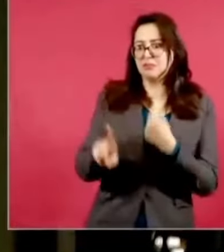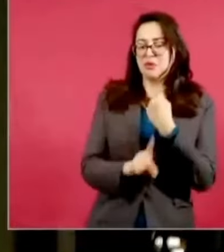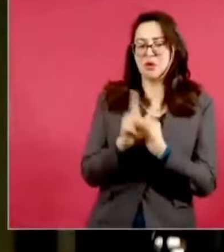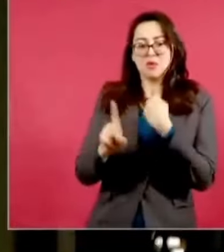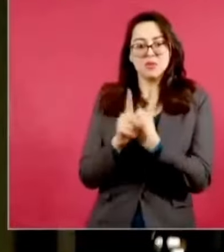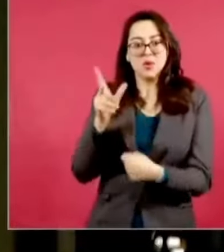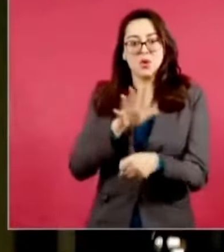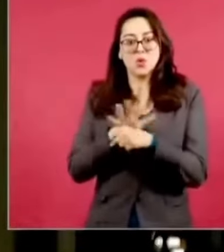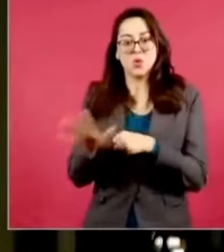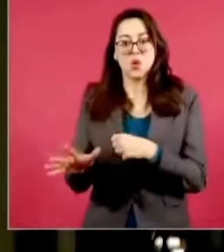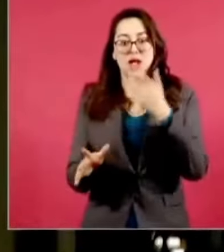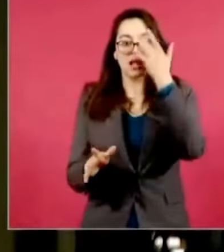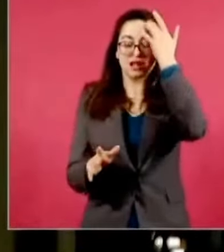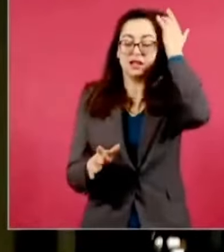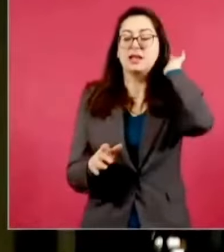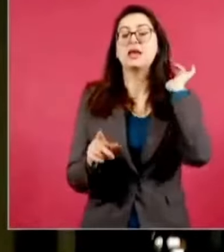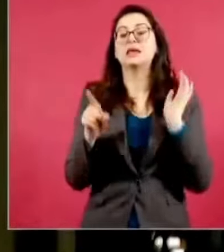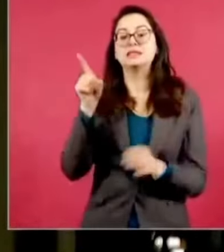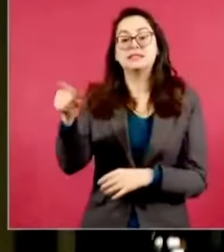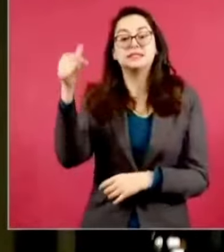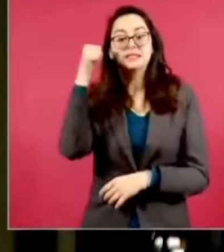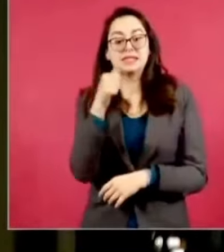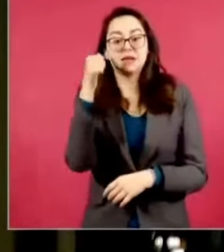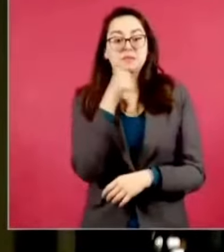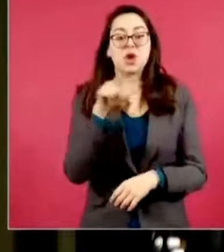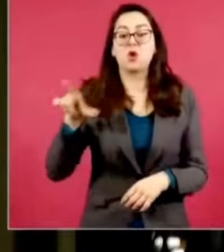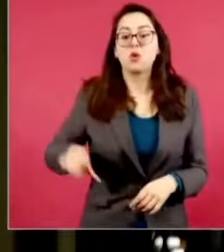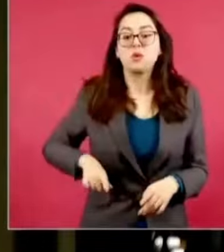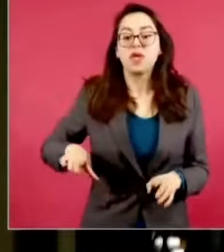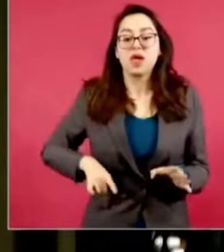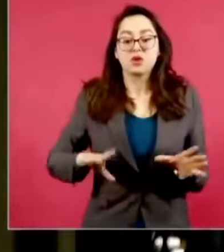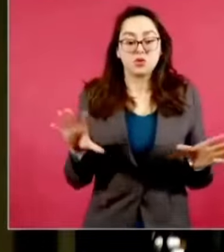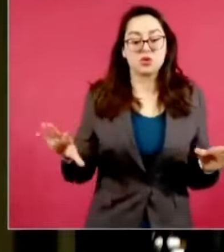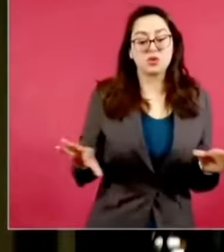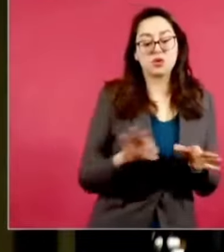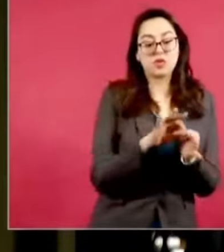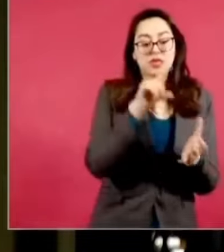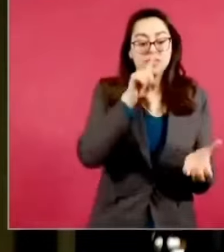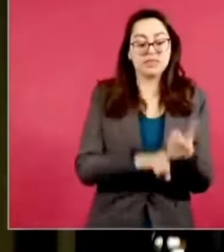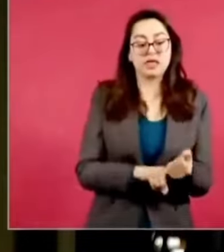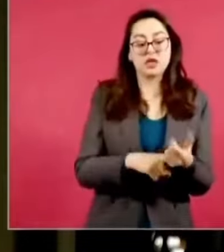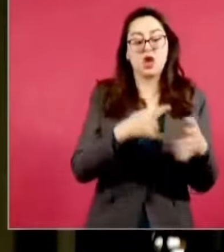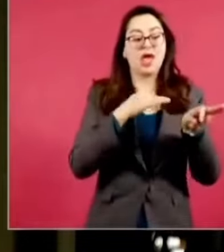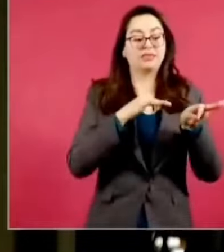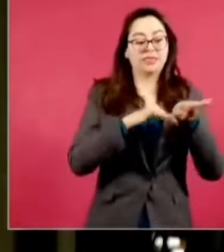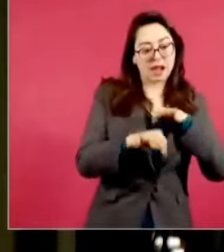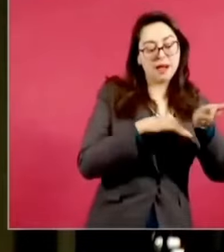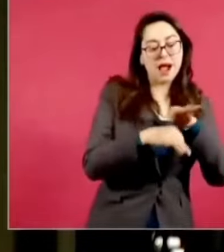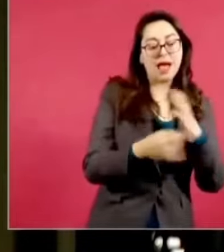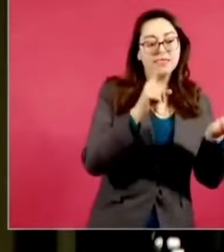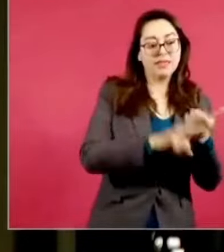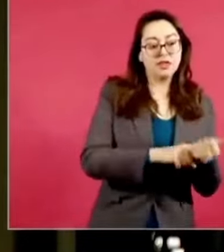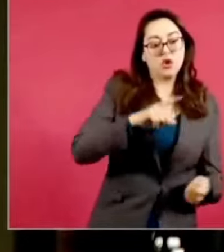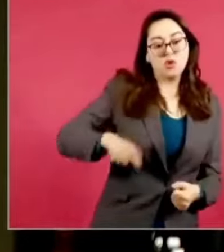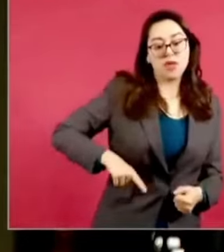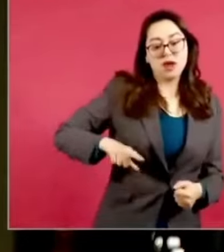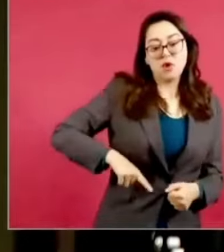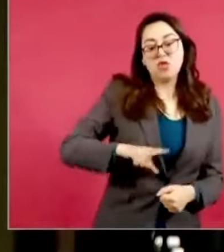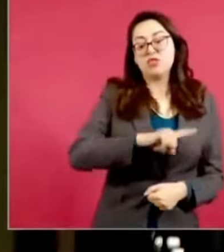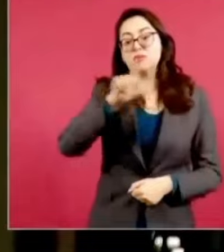Transparencia mantiene su liga siempre con los gobiernos y no tiene dientes, por ejemplo, puede sancionar a empresas que